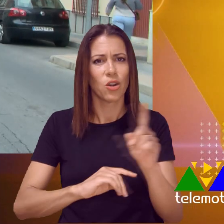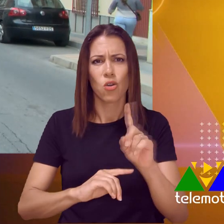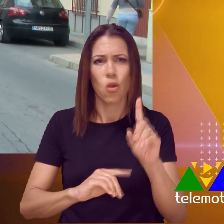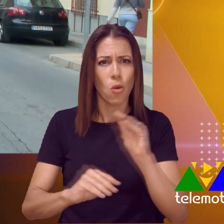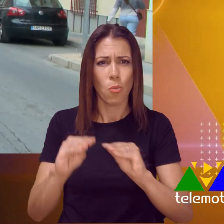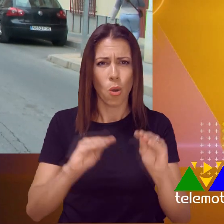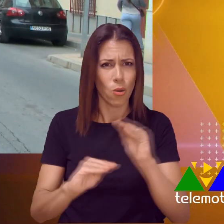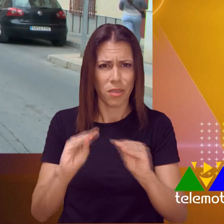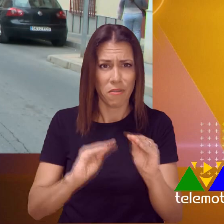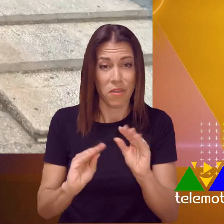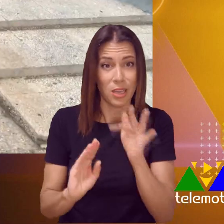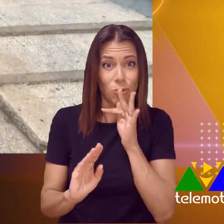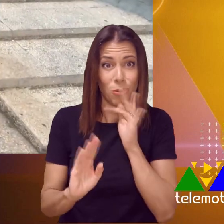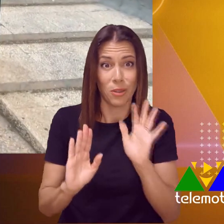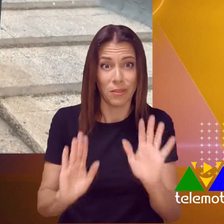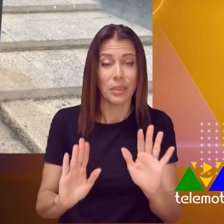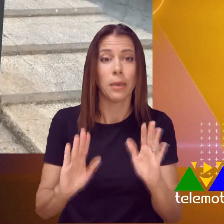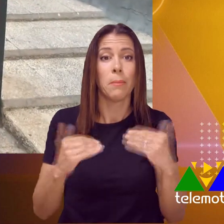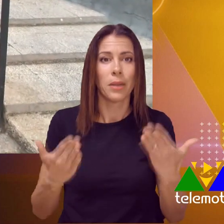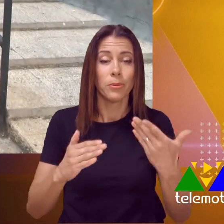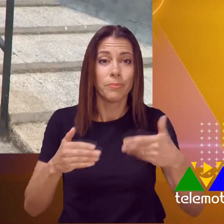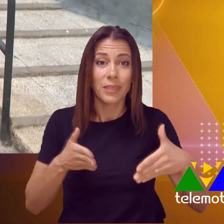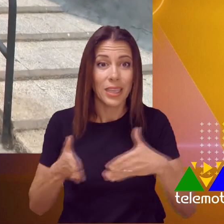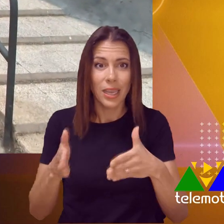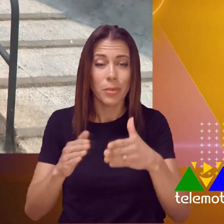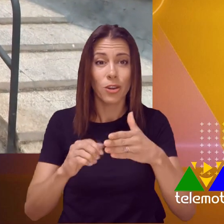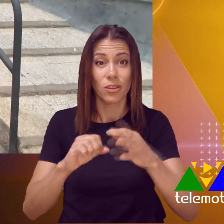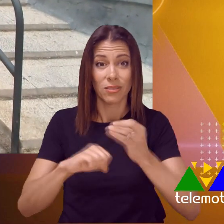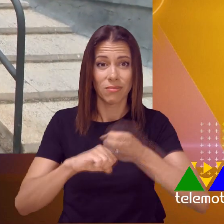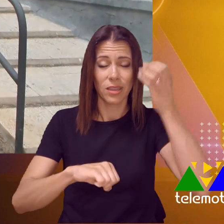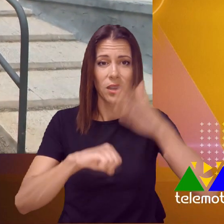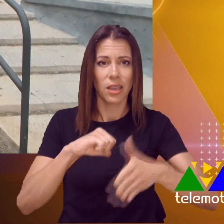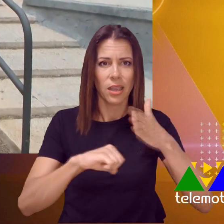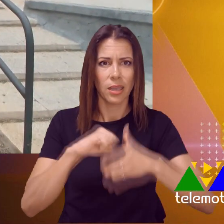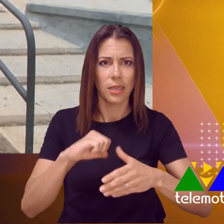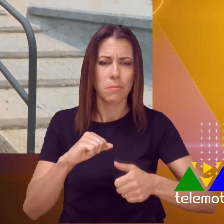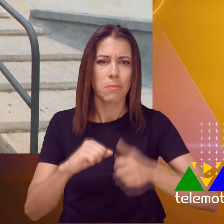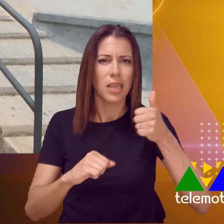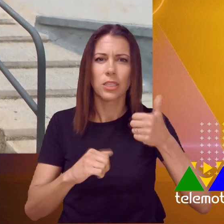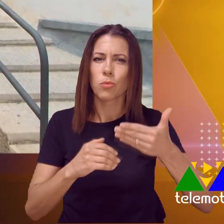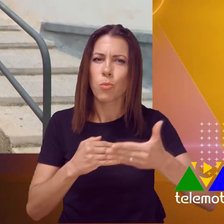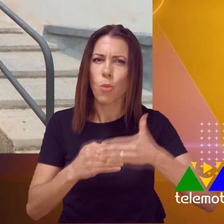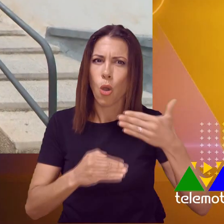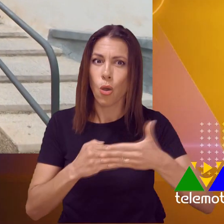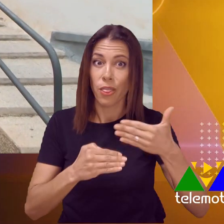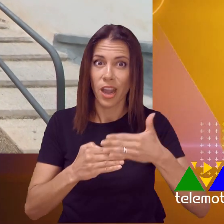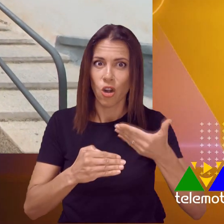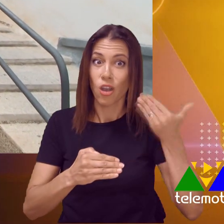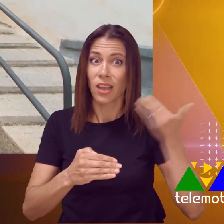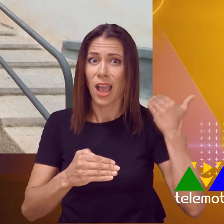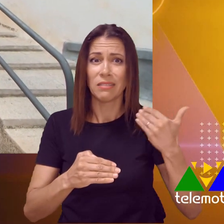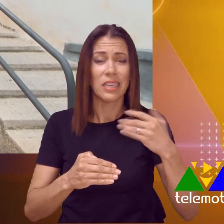se ha modificado. El Camino de las Cañas era el camino más moderno del